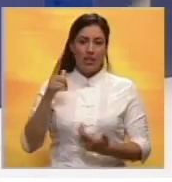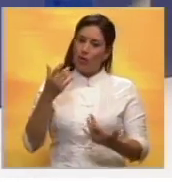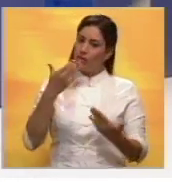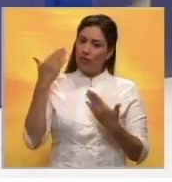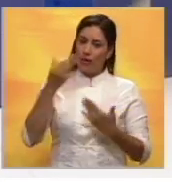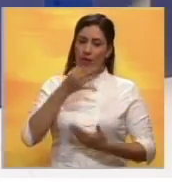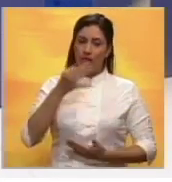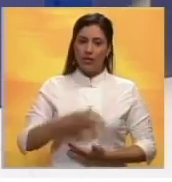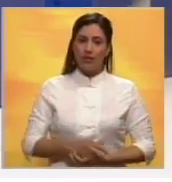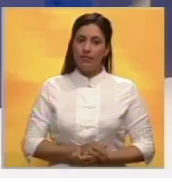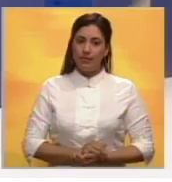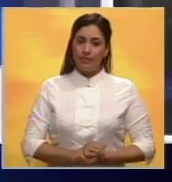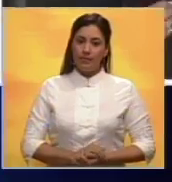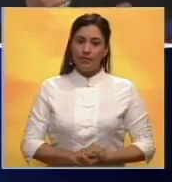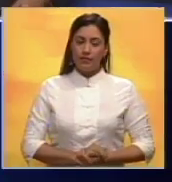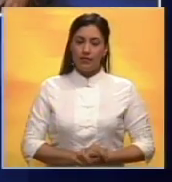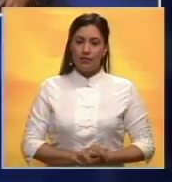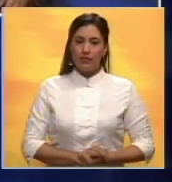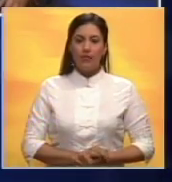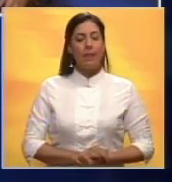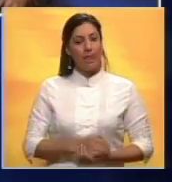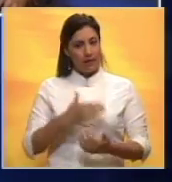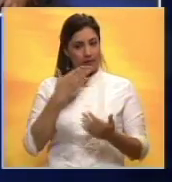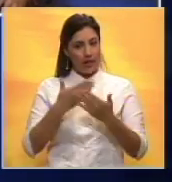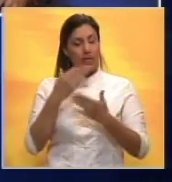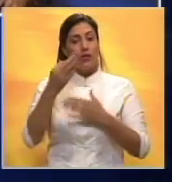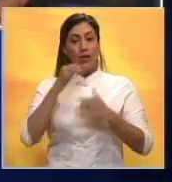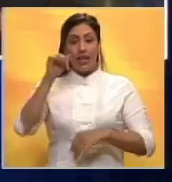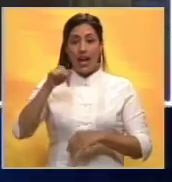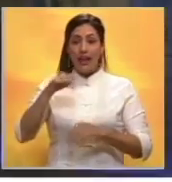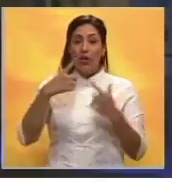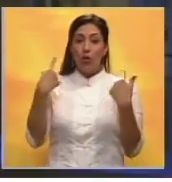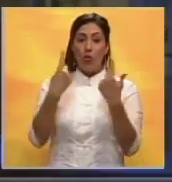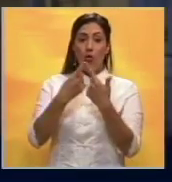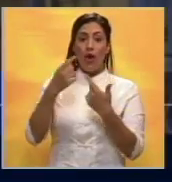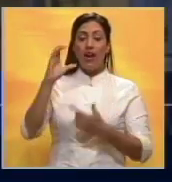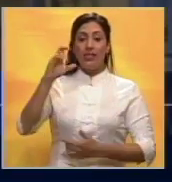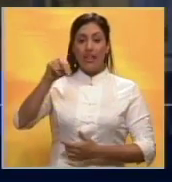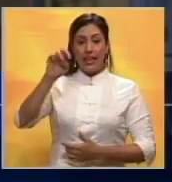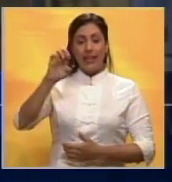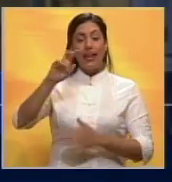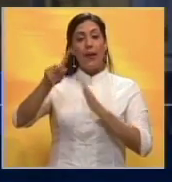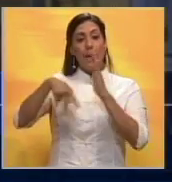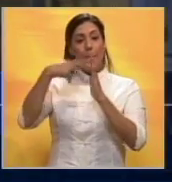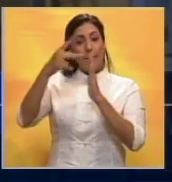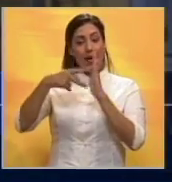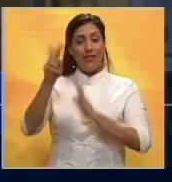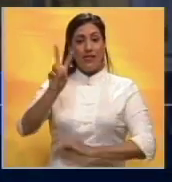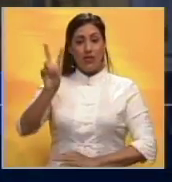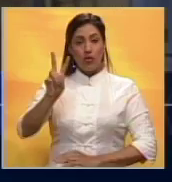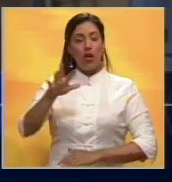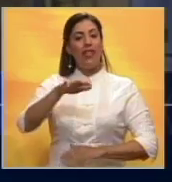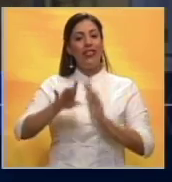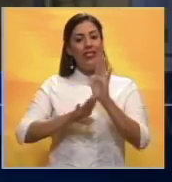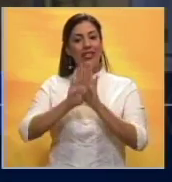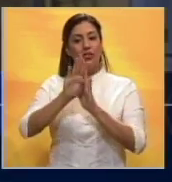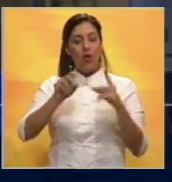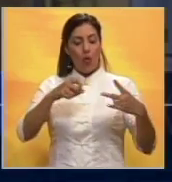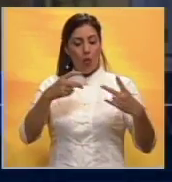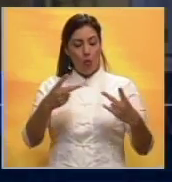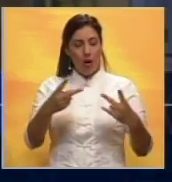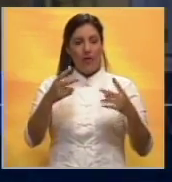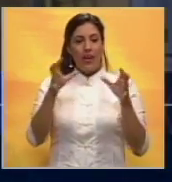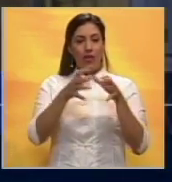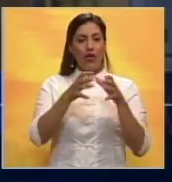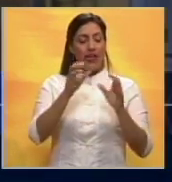adelante lirio buenas tardes Gracias buenas tardes aquí en la sede del cne Plaza Venezuela se está desarrollando una reunión entre